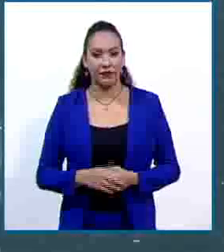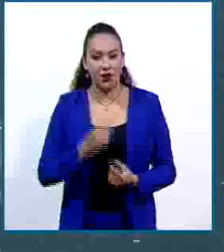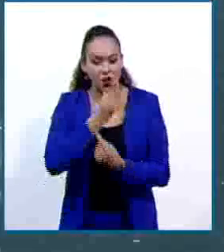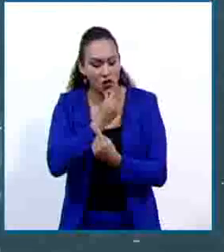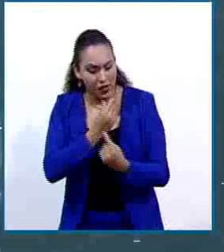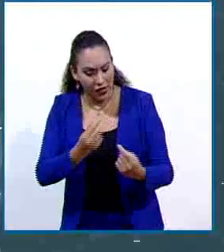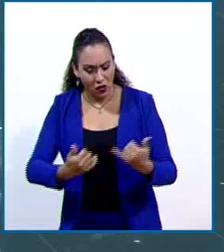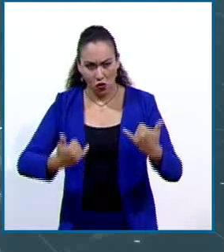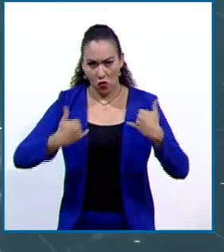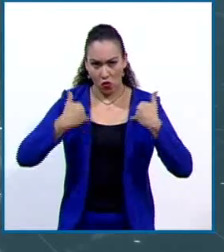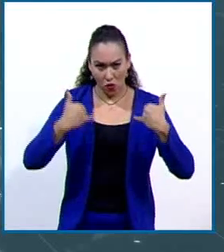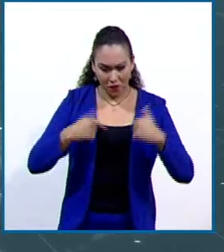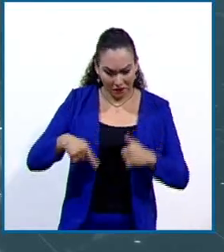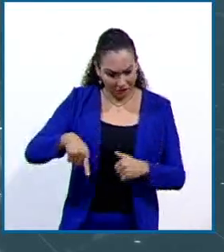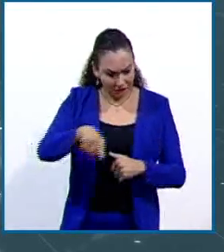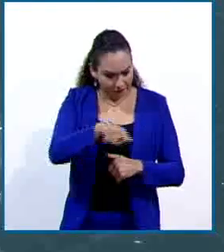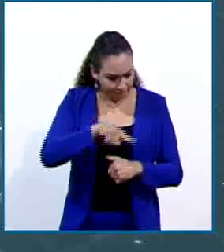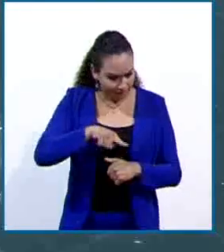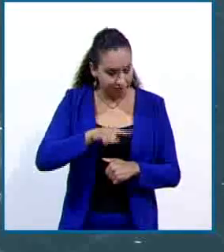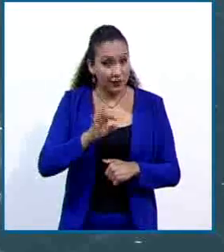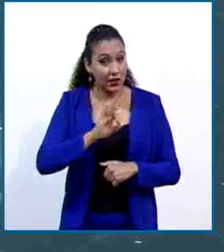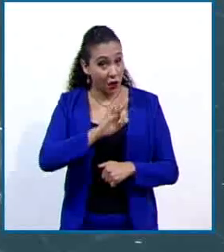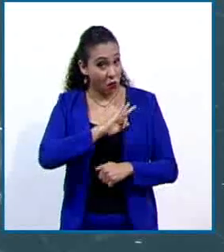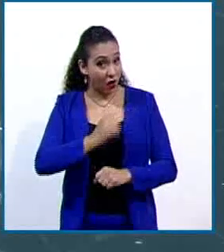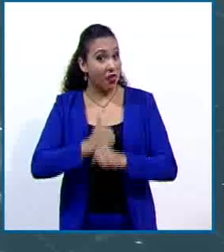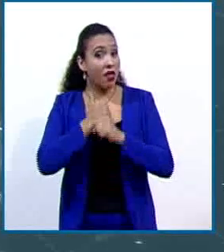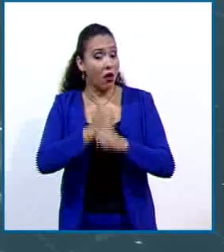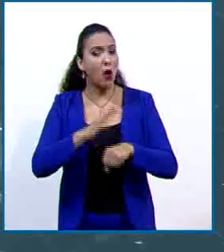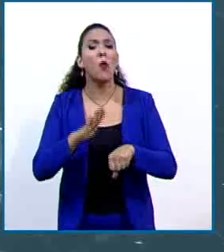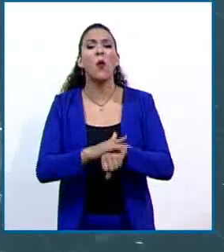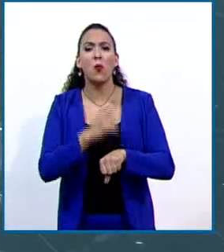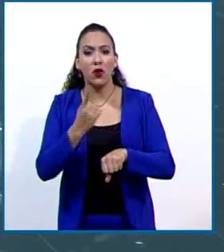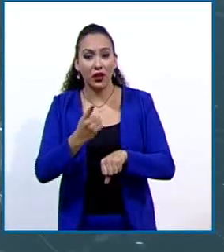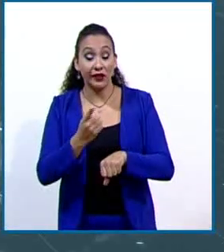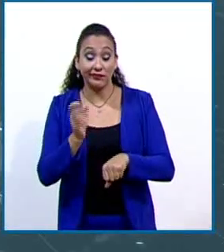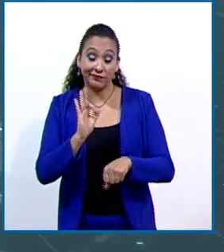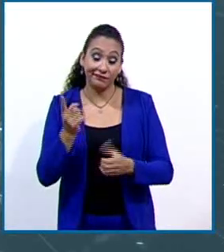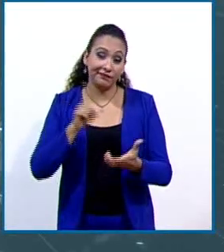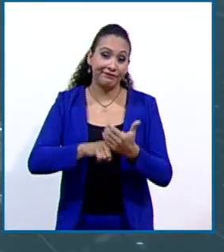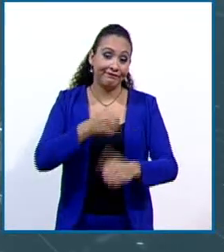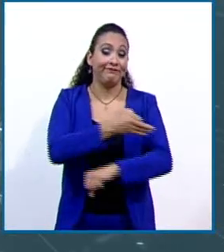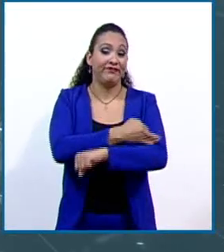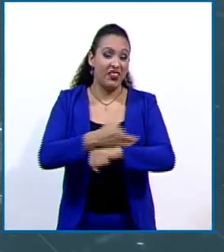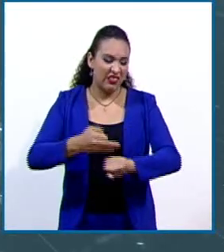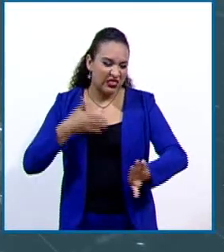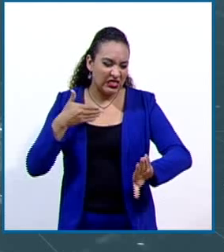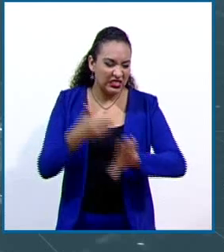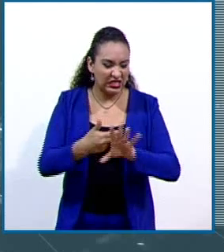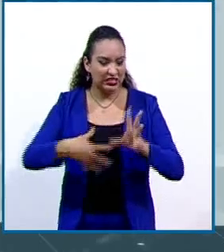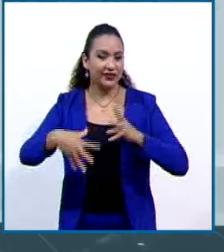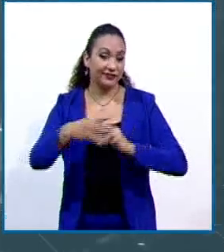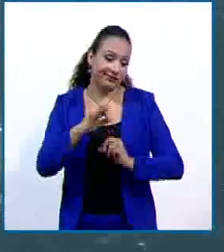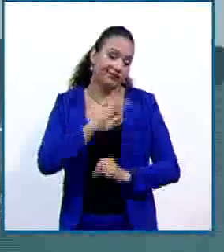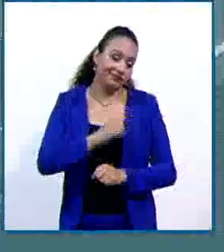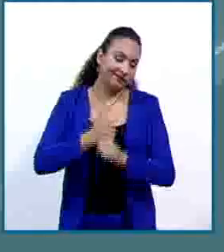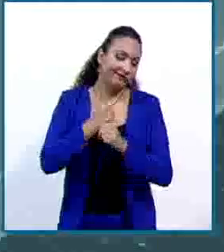Infantes y adolescentes pueden ser víctimas indirectas de violencia de género y familiar, estableció la primera sala.